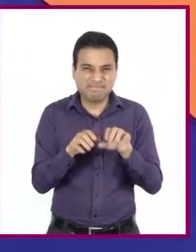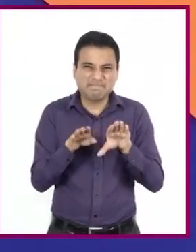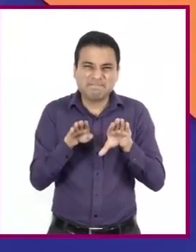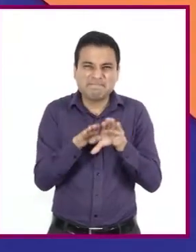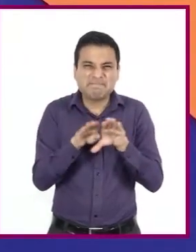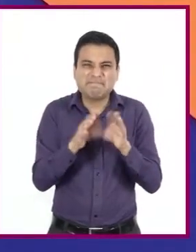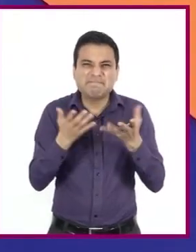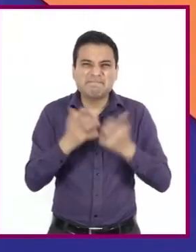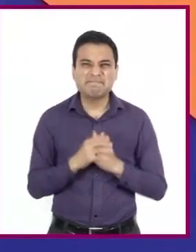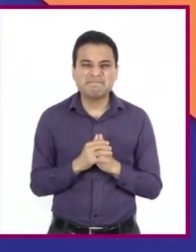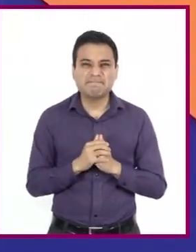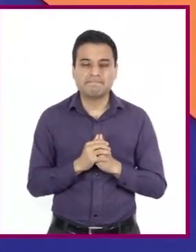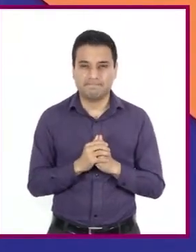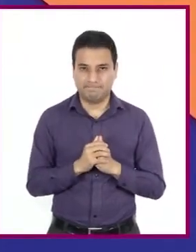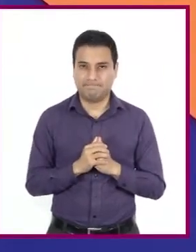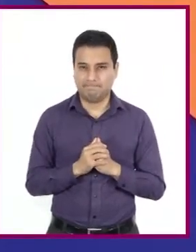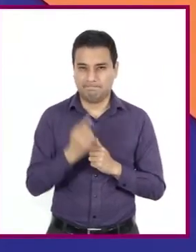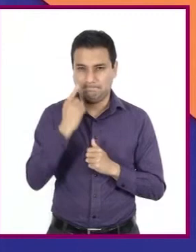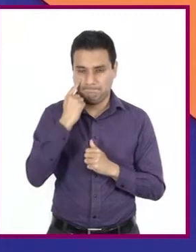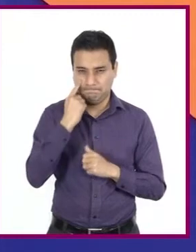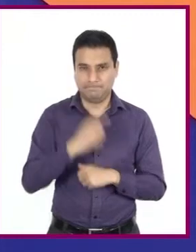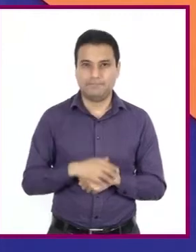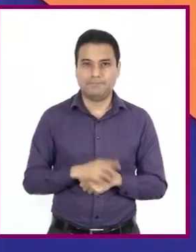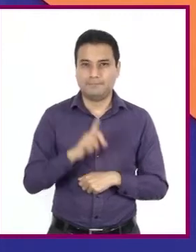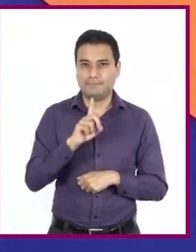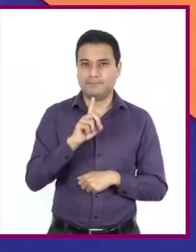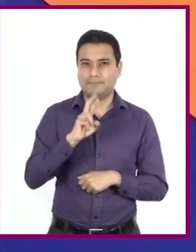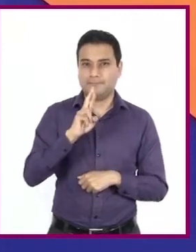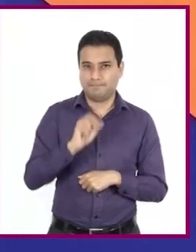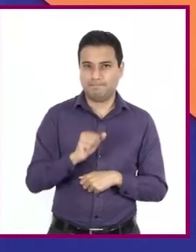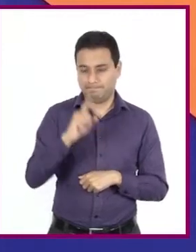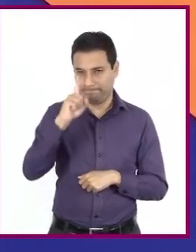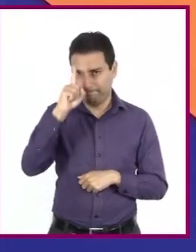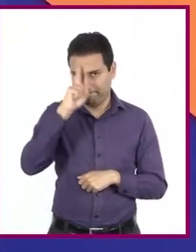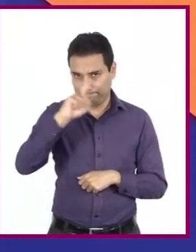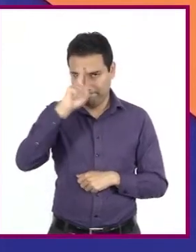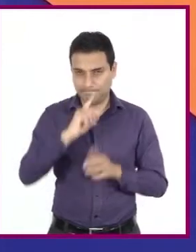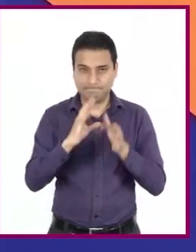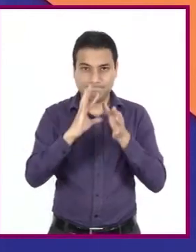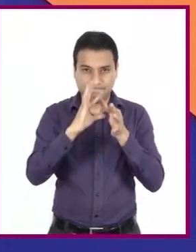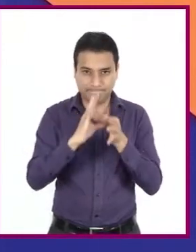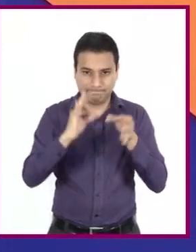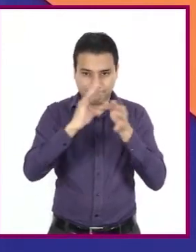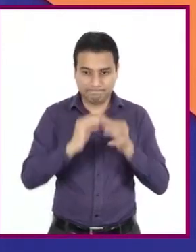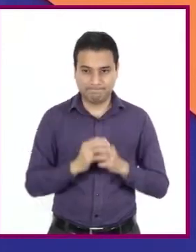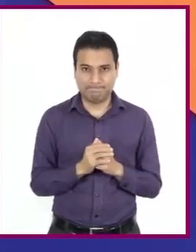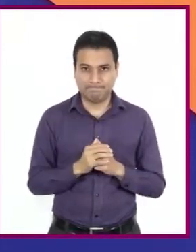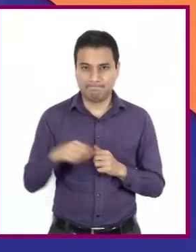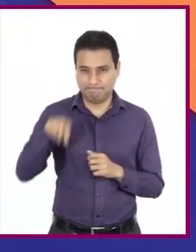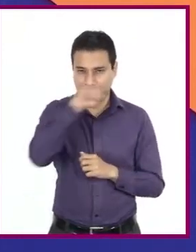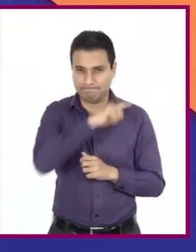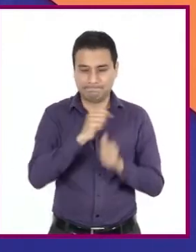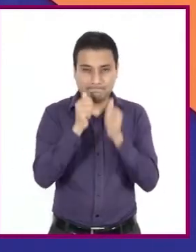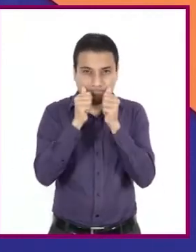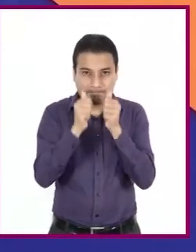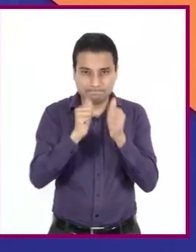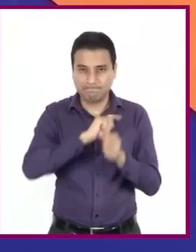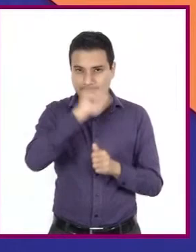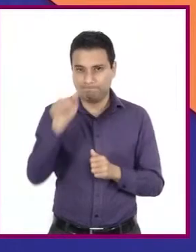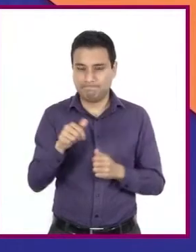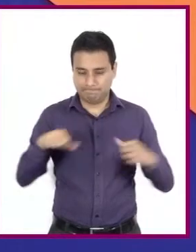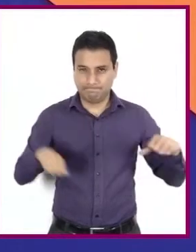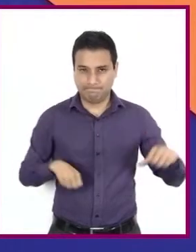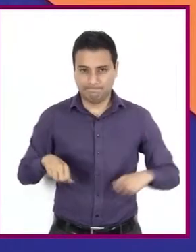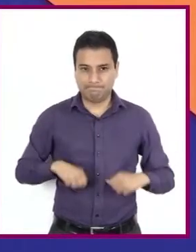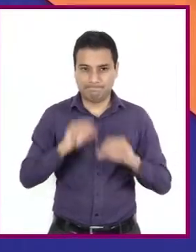tipográficas? Observemos la recomendación de la doctora Garone. Presten atención para que con ello podamos realizar nuestro último